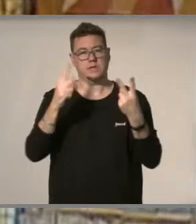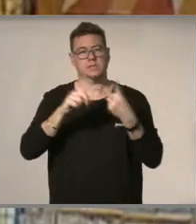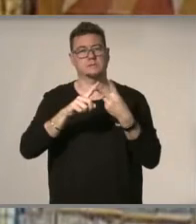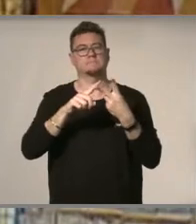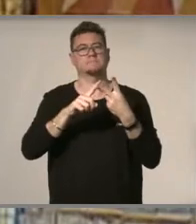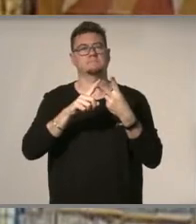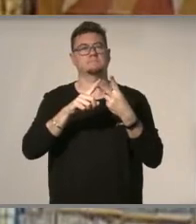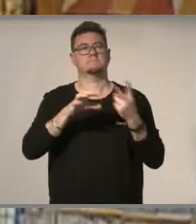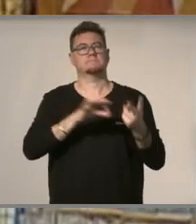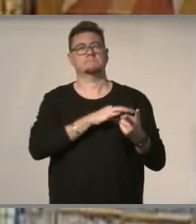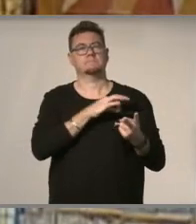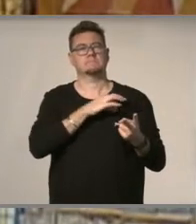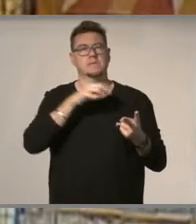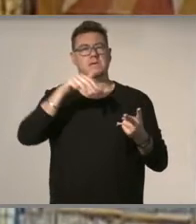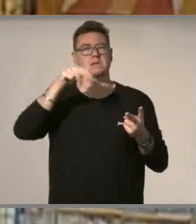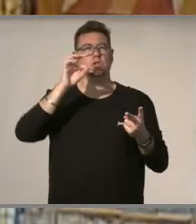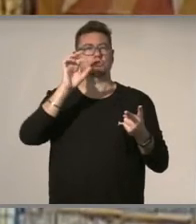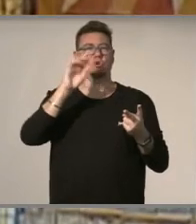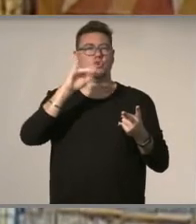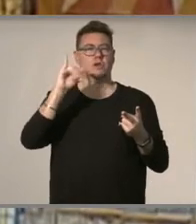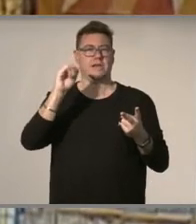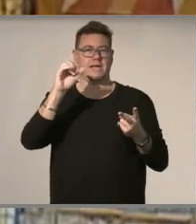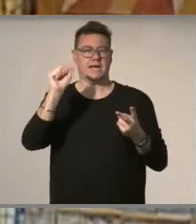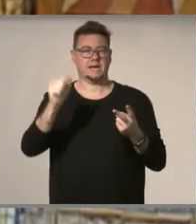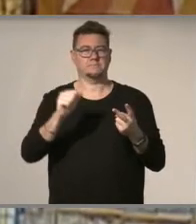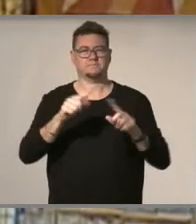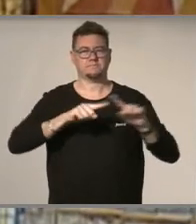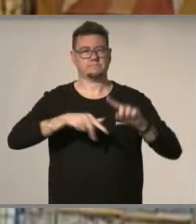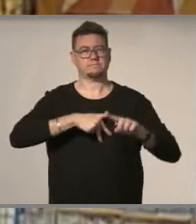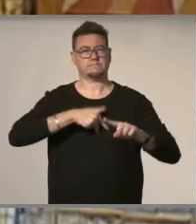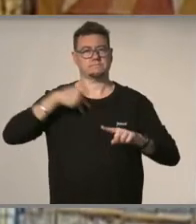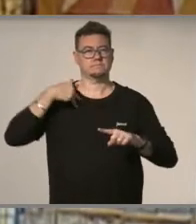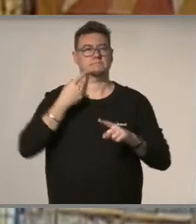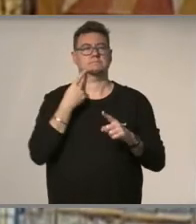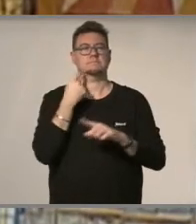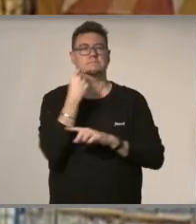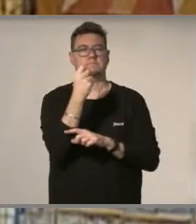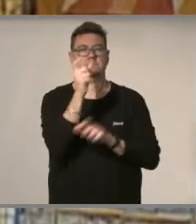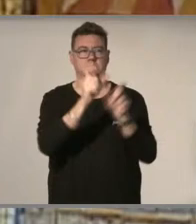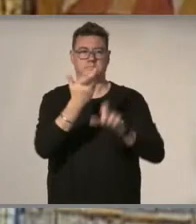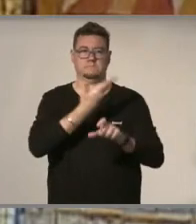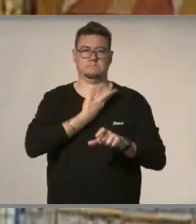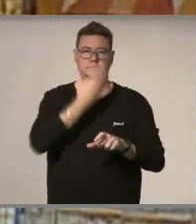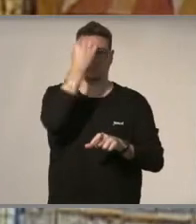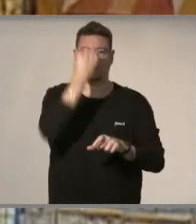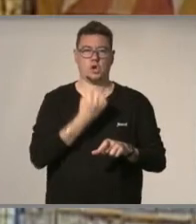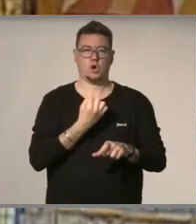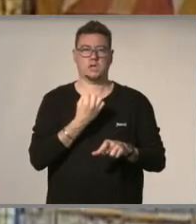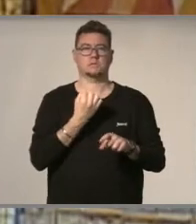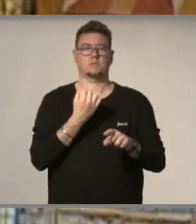Ilustrísima señora doña Montserrat Torrija Noguerales, directora general de Apoyo a las Víctimas del Terrorismo del Ministerio del